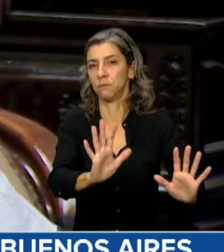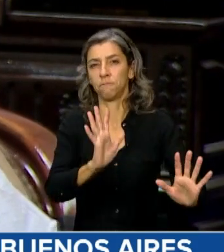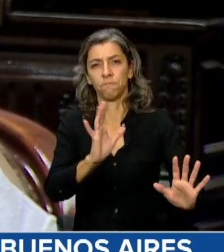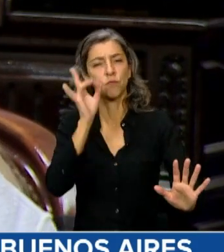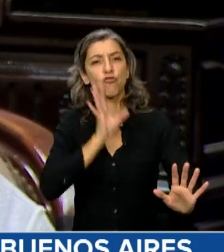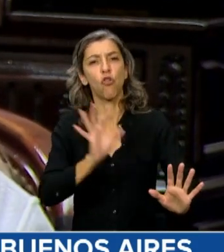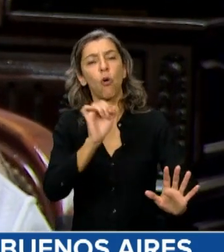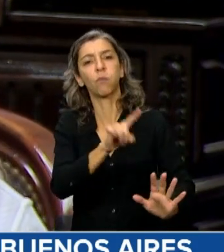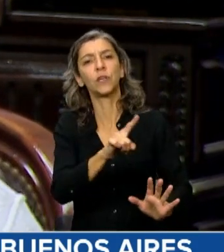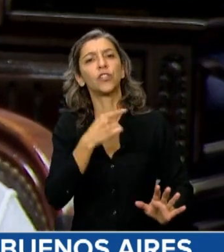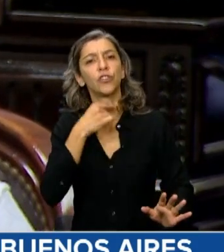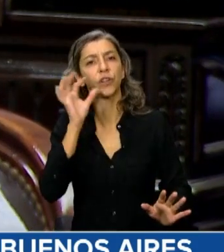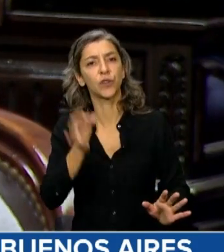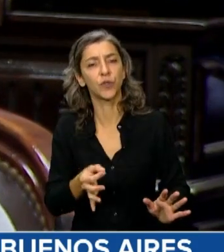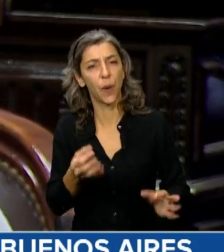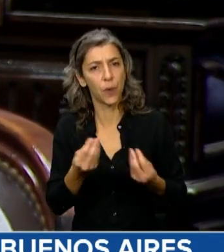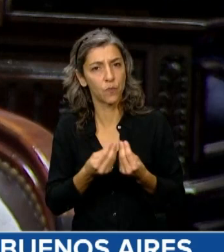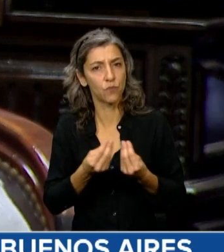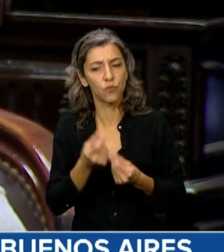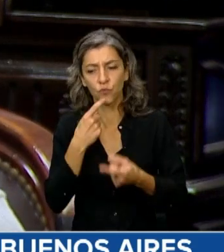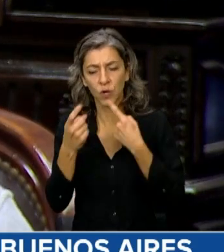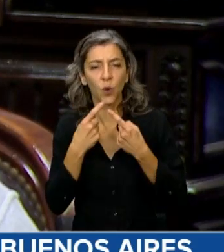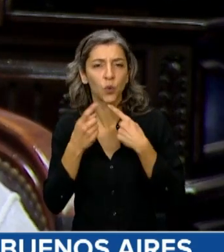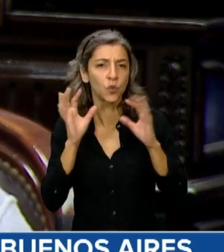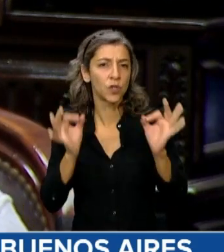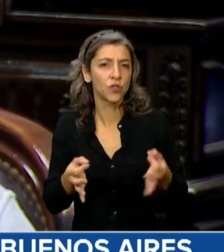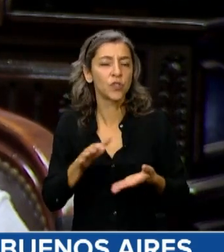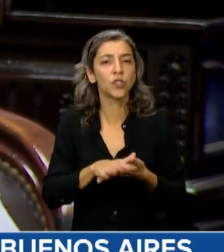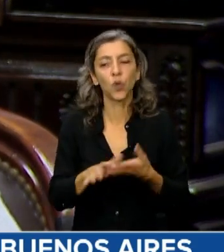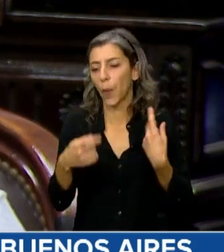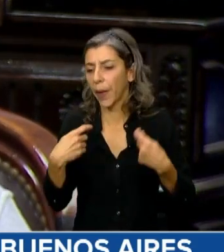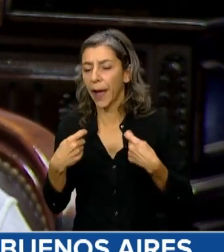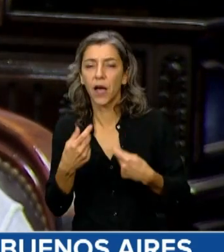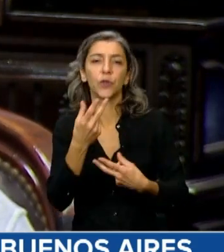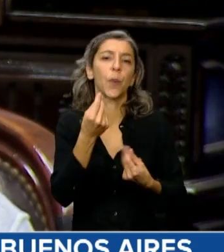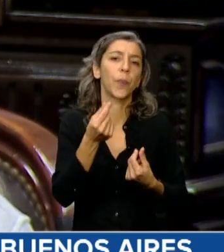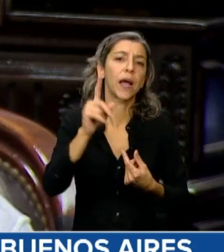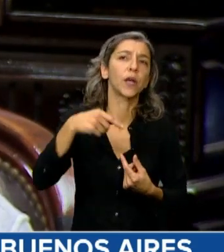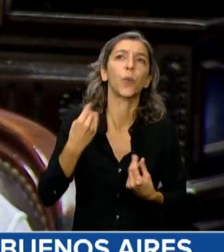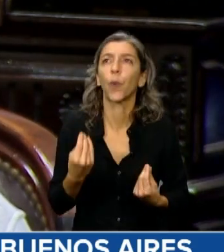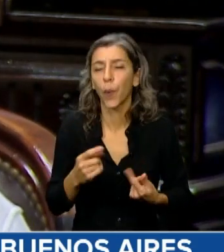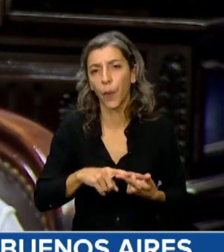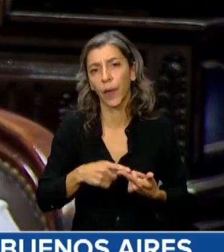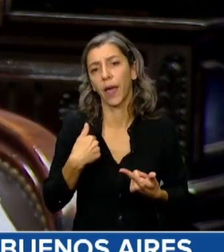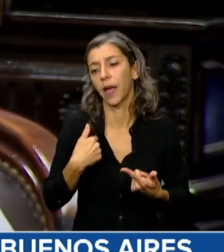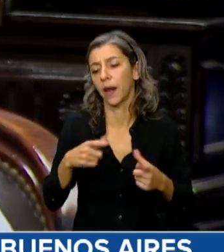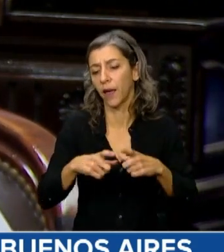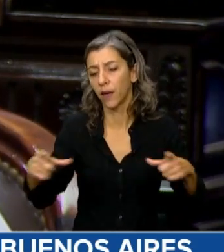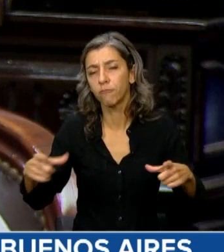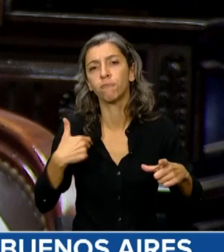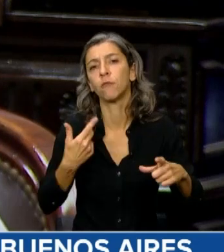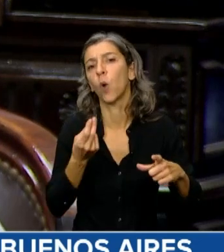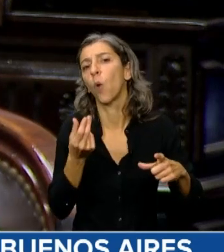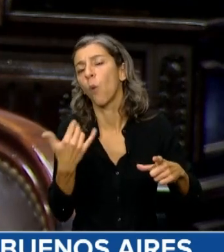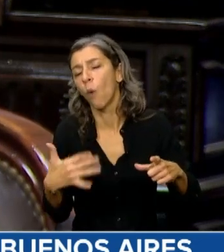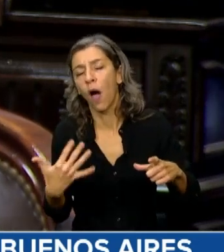panfleto. Hay muchas consultas, obviamente, que tienen que ver con los costos, dónde sacaron la plata, cuánto vale. Yo le digo sinceramente, ni